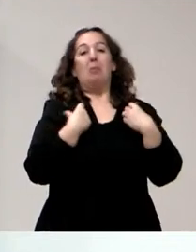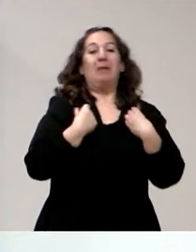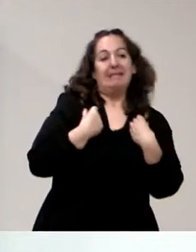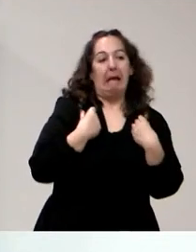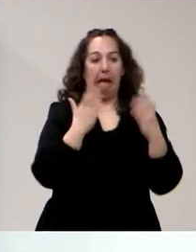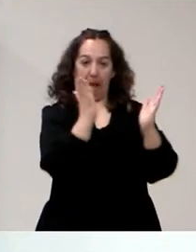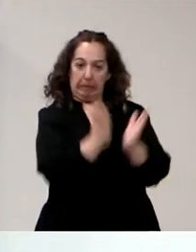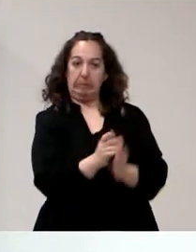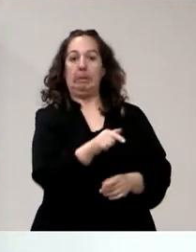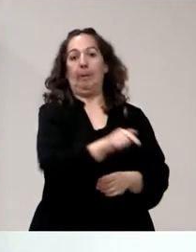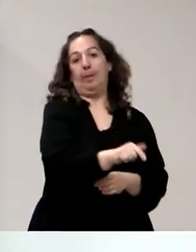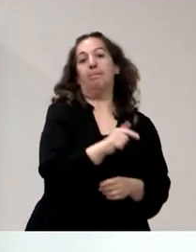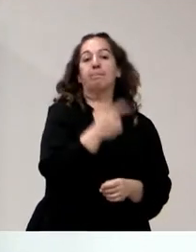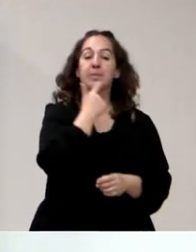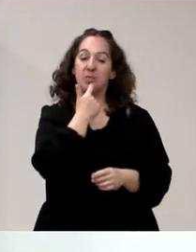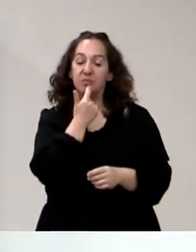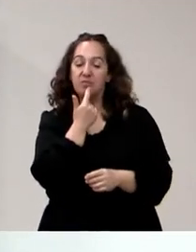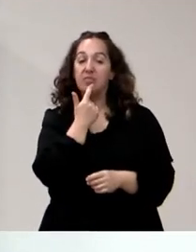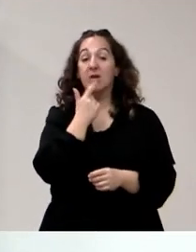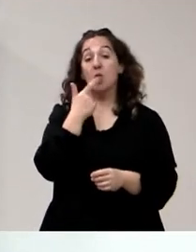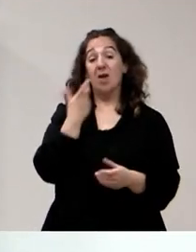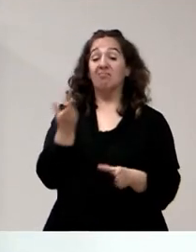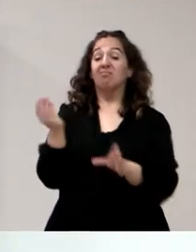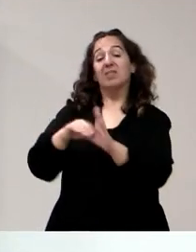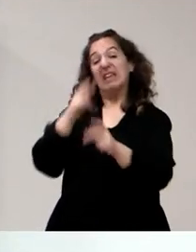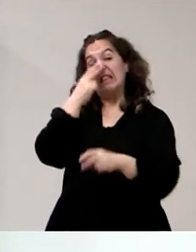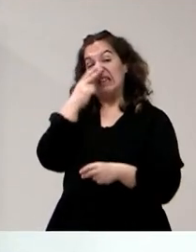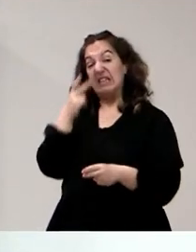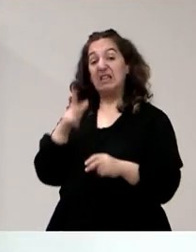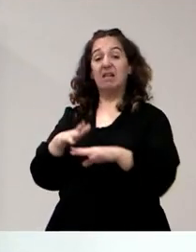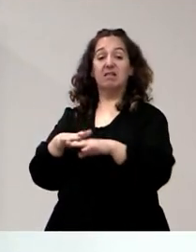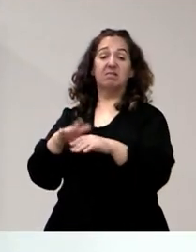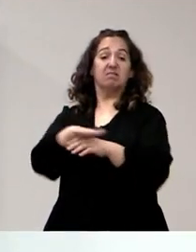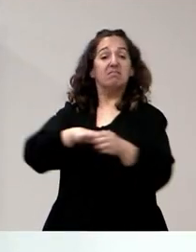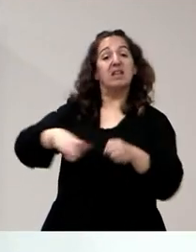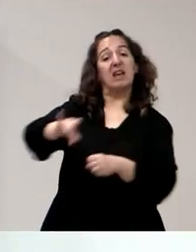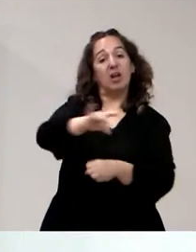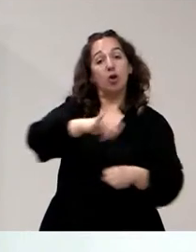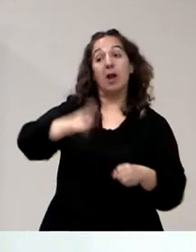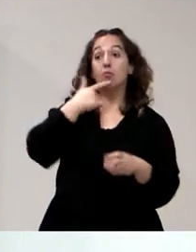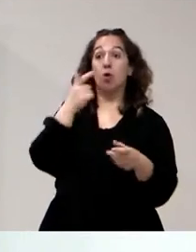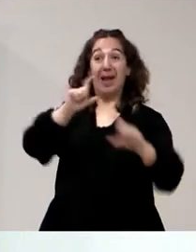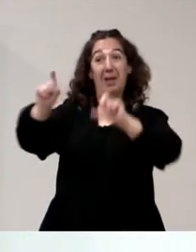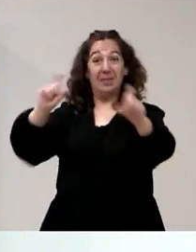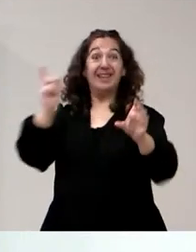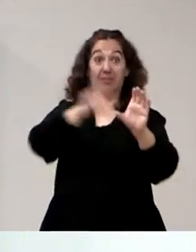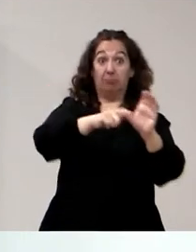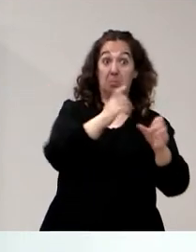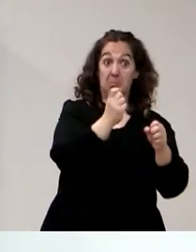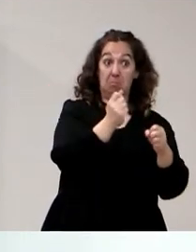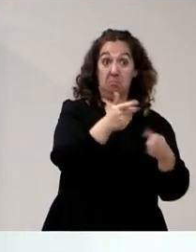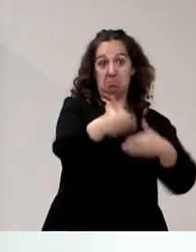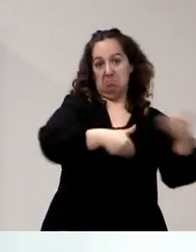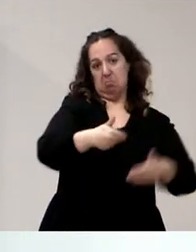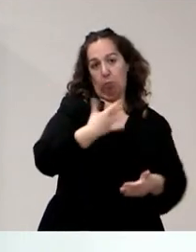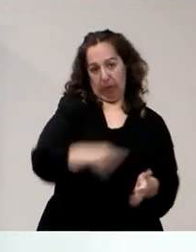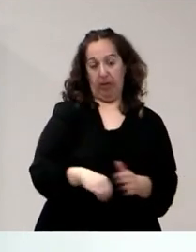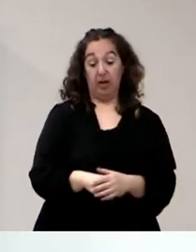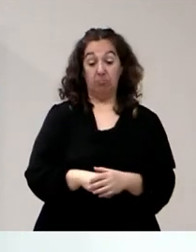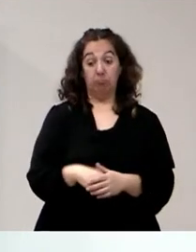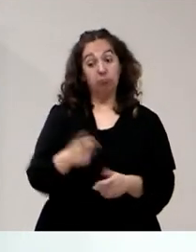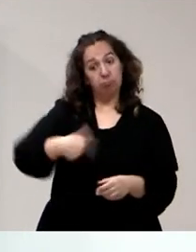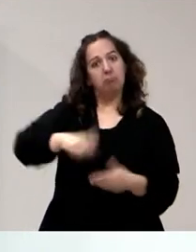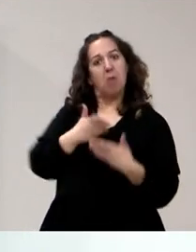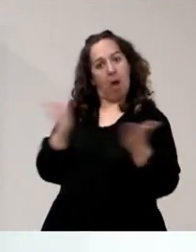dentro del proyecto singular de interés regional como un servicio más de las empresas que se incorporen a la pasiega y nosotros desde luego estamos